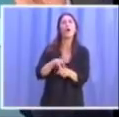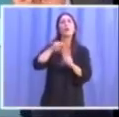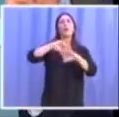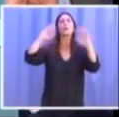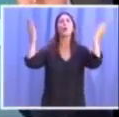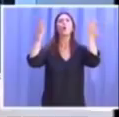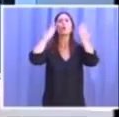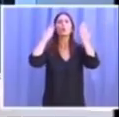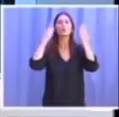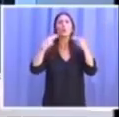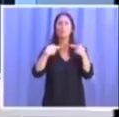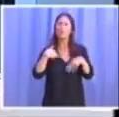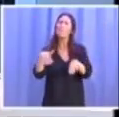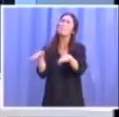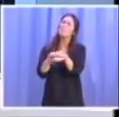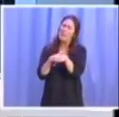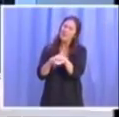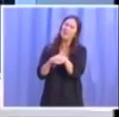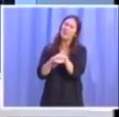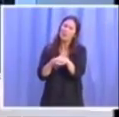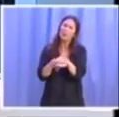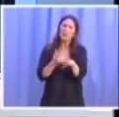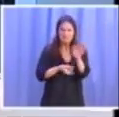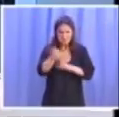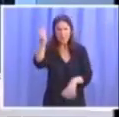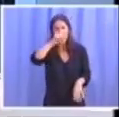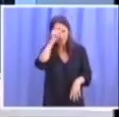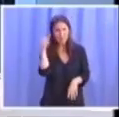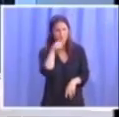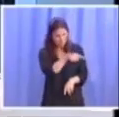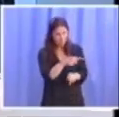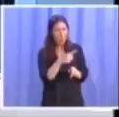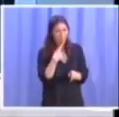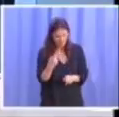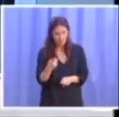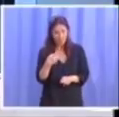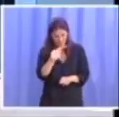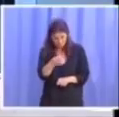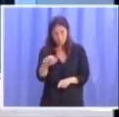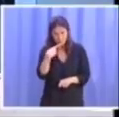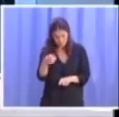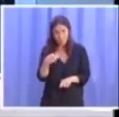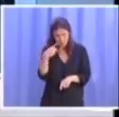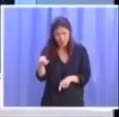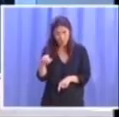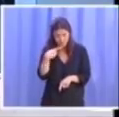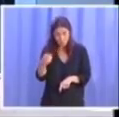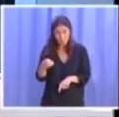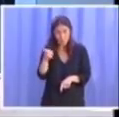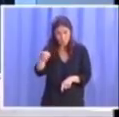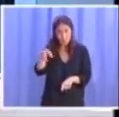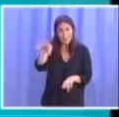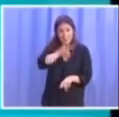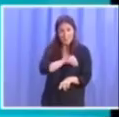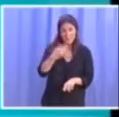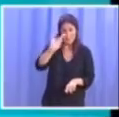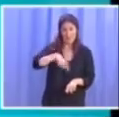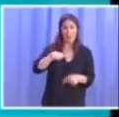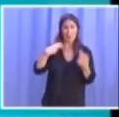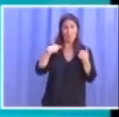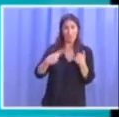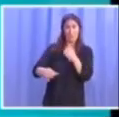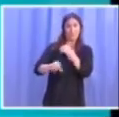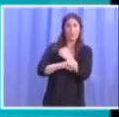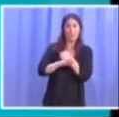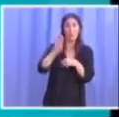Congreso de los Diputados, perdón usted, cosa, se va a Madrid. ¿Usted dice eso siendo un demócrata? Yo me presento perdón, solo una cosa. ¿Usted entiende que un diputado, que un senador,